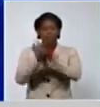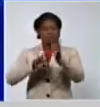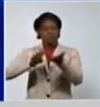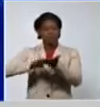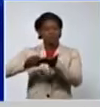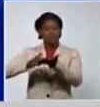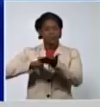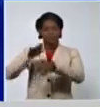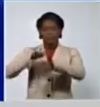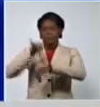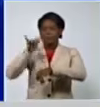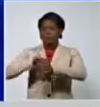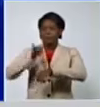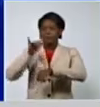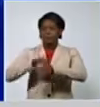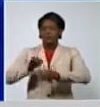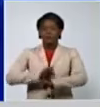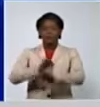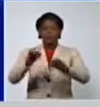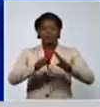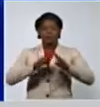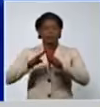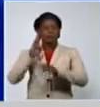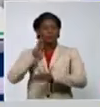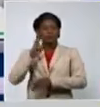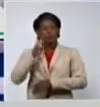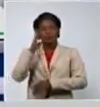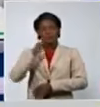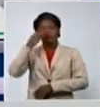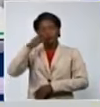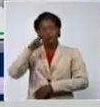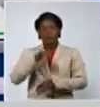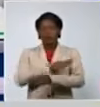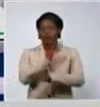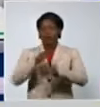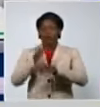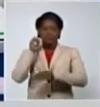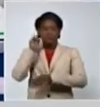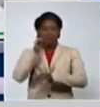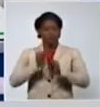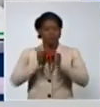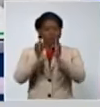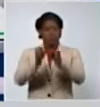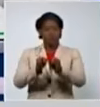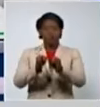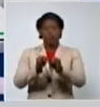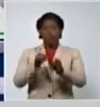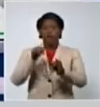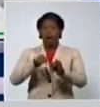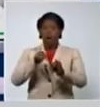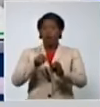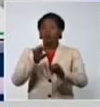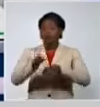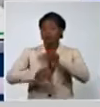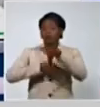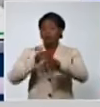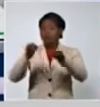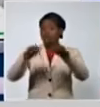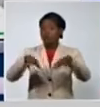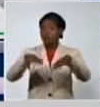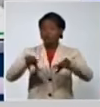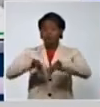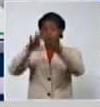nuestras intérpretes de lengua de señas. Estará con nosotros hasta el cierre de esta conferencia, porque antes de poner en contexto la situación epidemiológica del